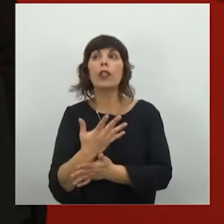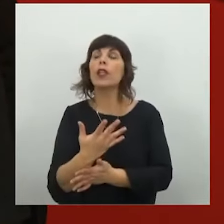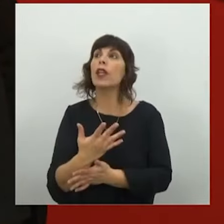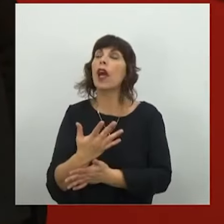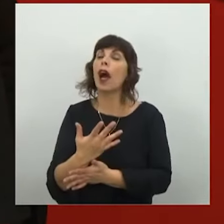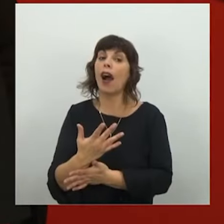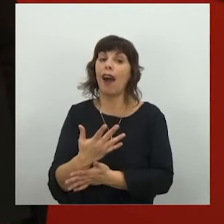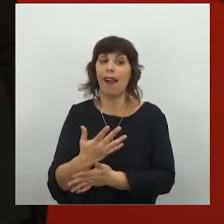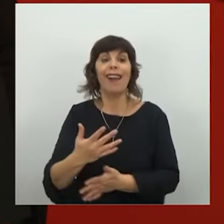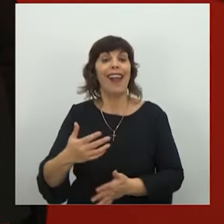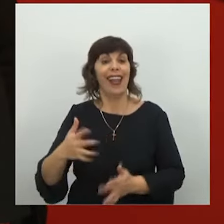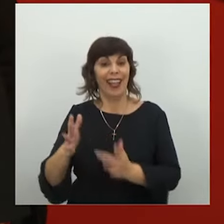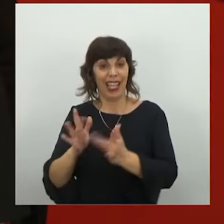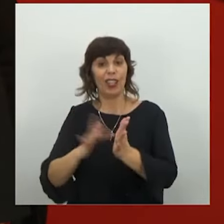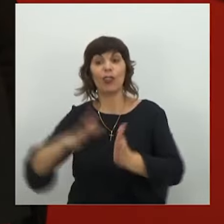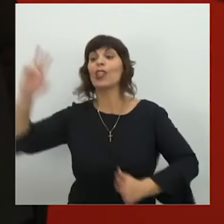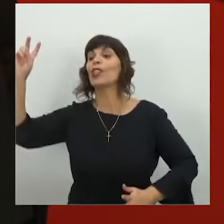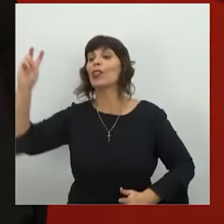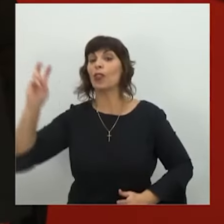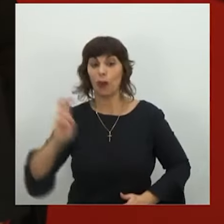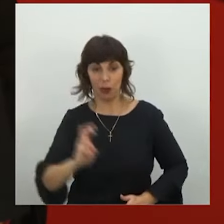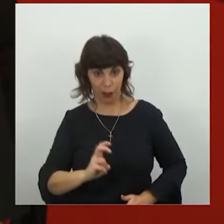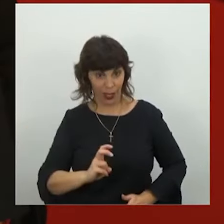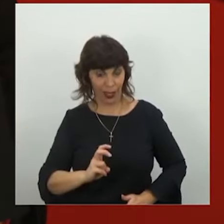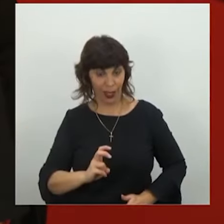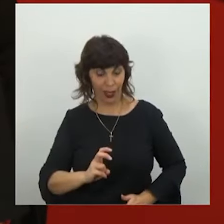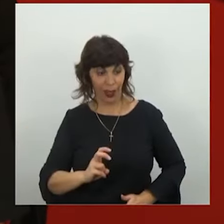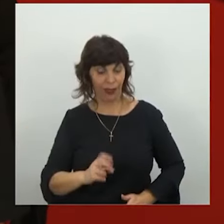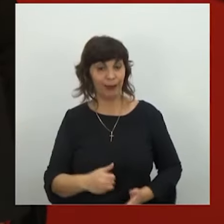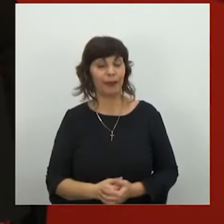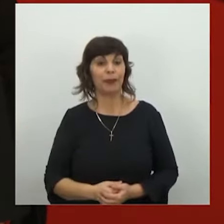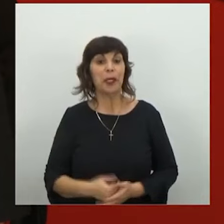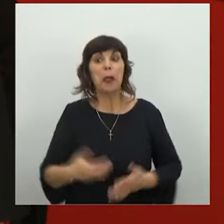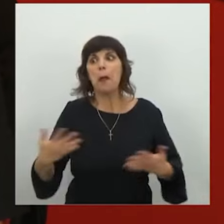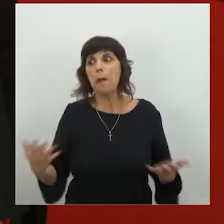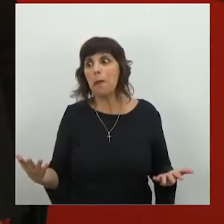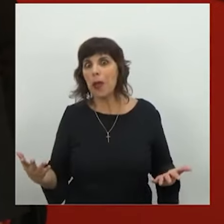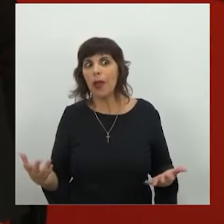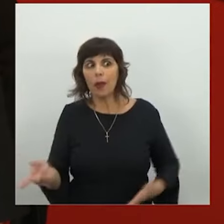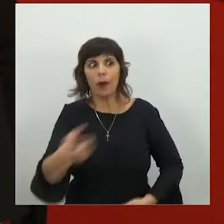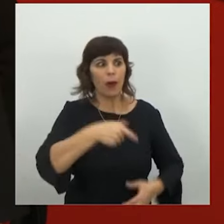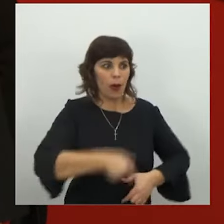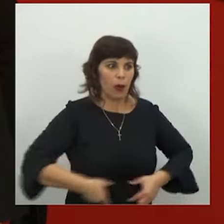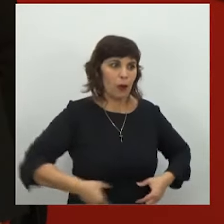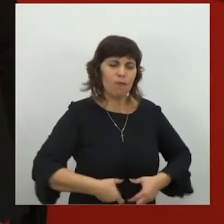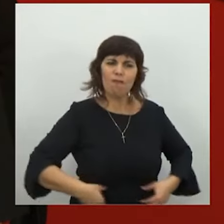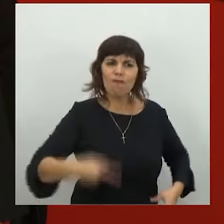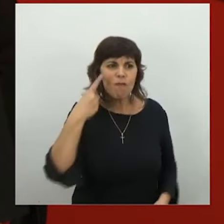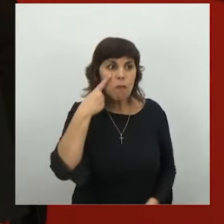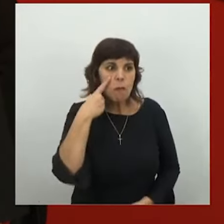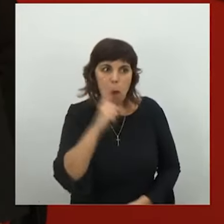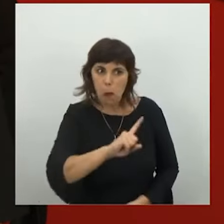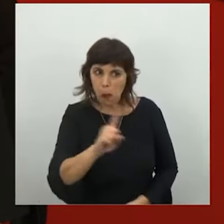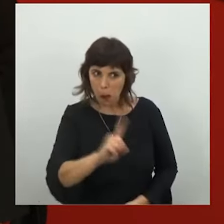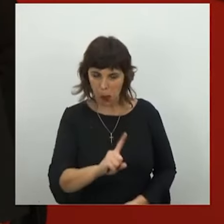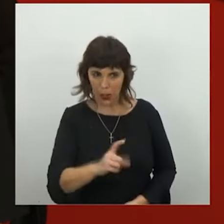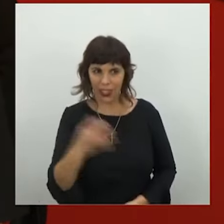Lo que no se daban cuenta era que a pocos metros de ellos estaba el verdadero